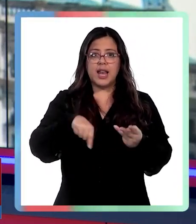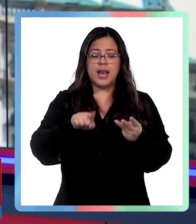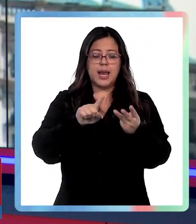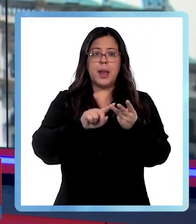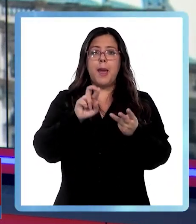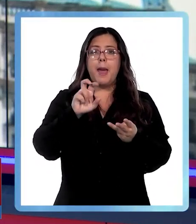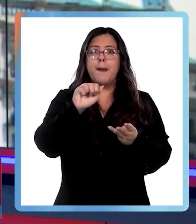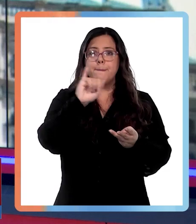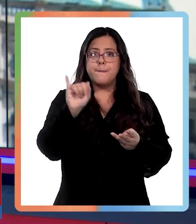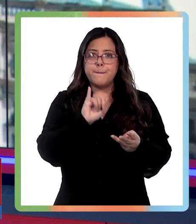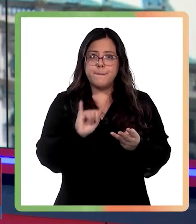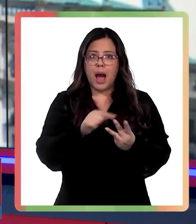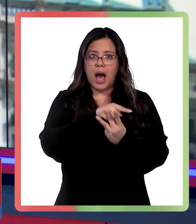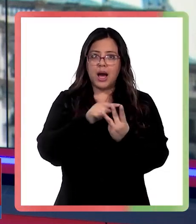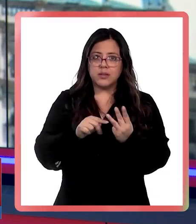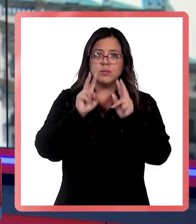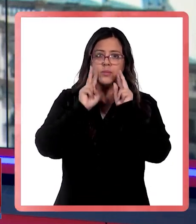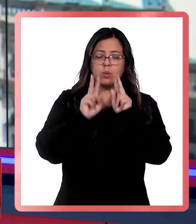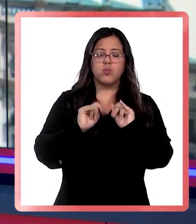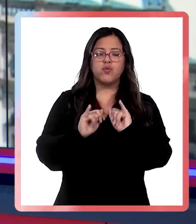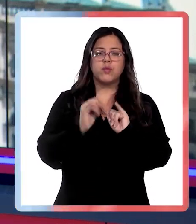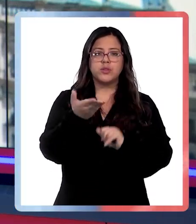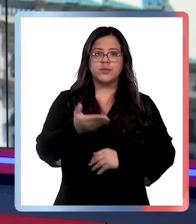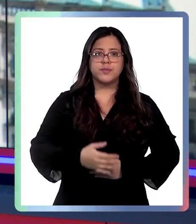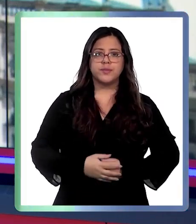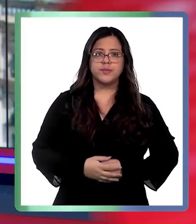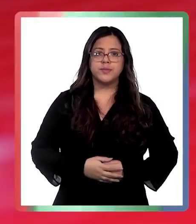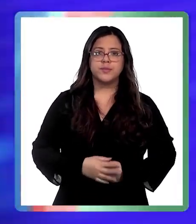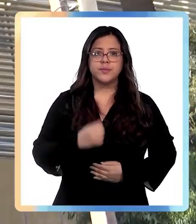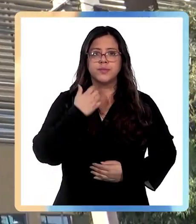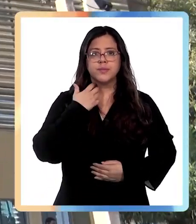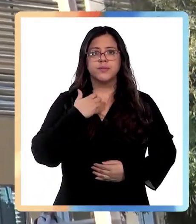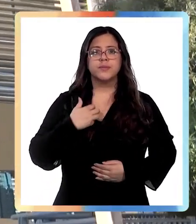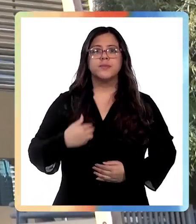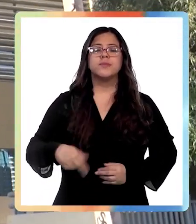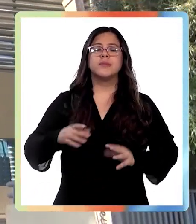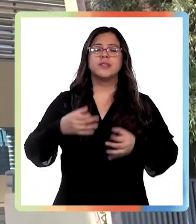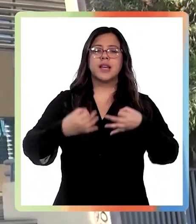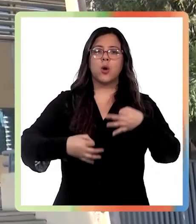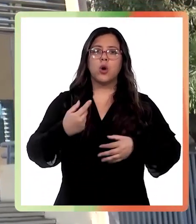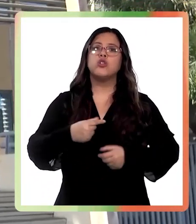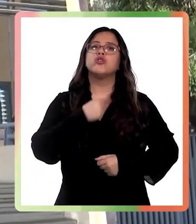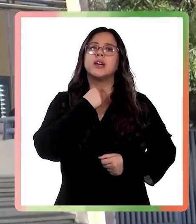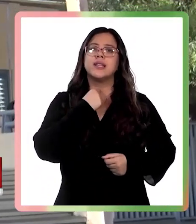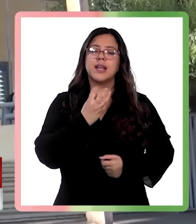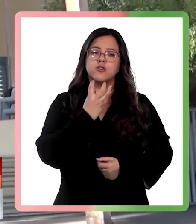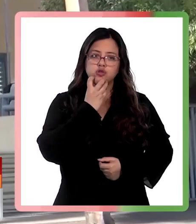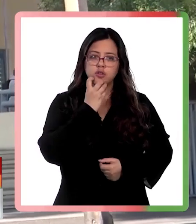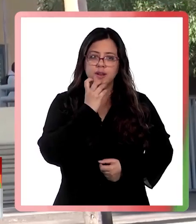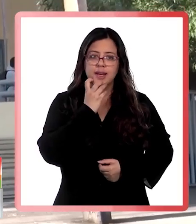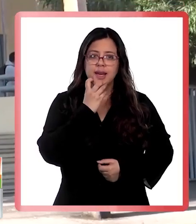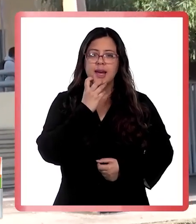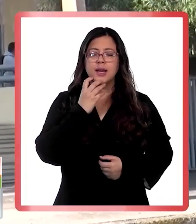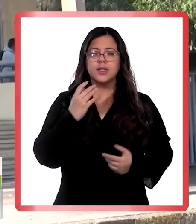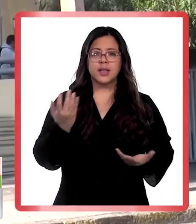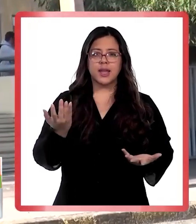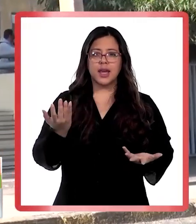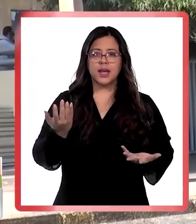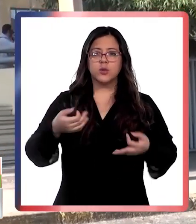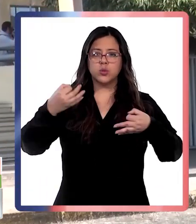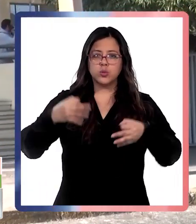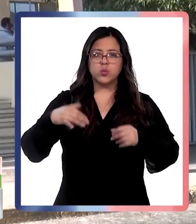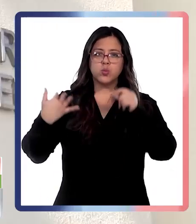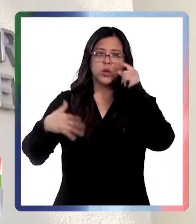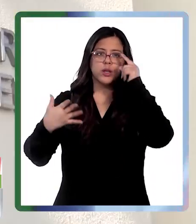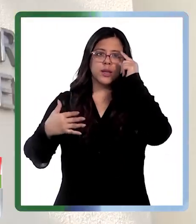Paz Fuica. Antofagasta Televisión con todos los detalles. Ante el Juzgado de Garantía de Antofagasta se